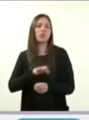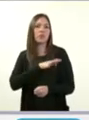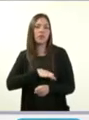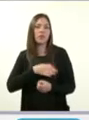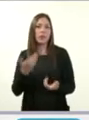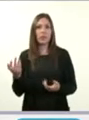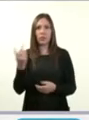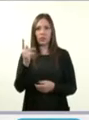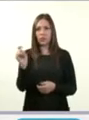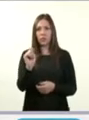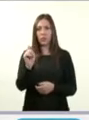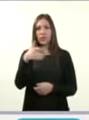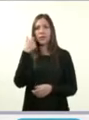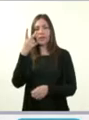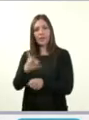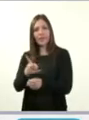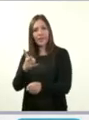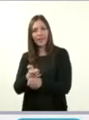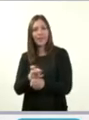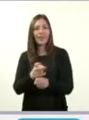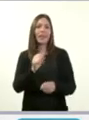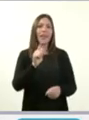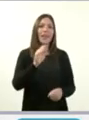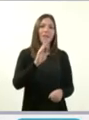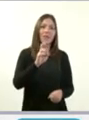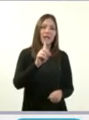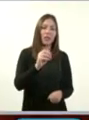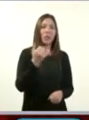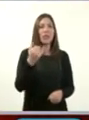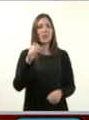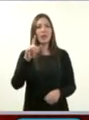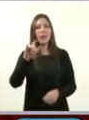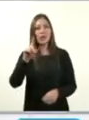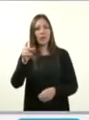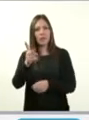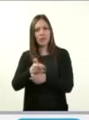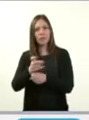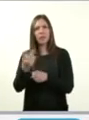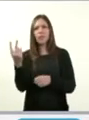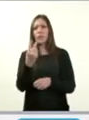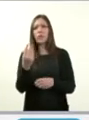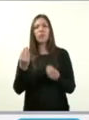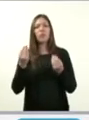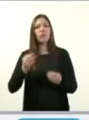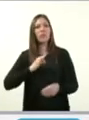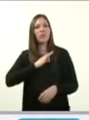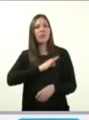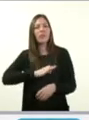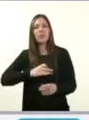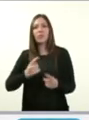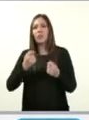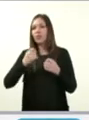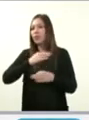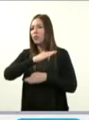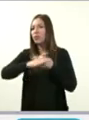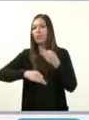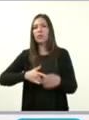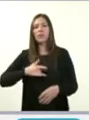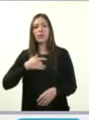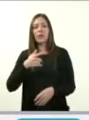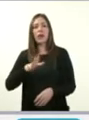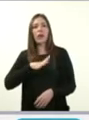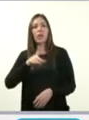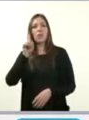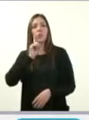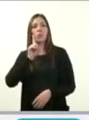que invito, que son mis mejores amigos, Alfredo y Melinda, ellos son felices a pesar de todo y tienen una hija